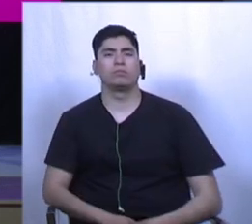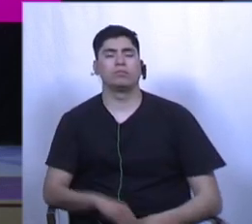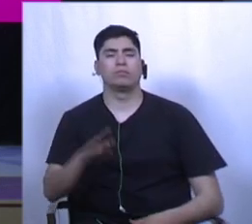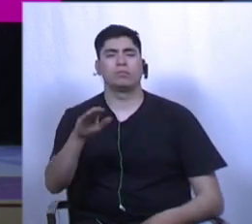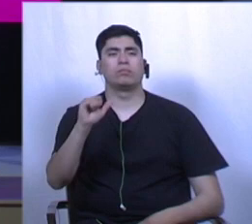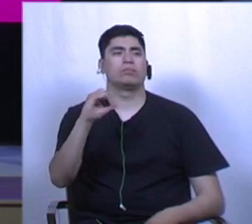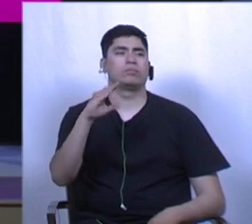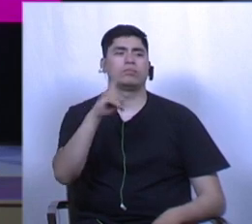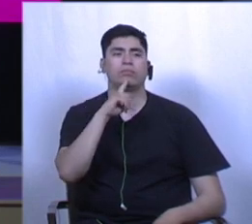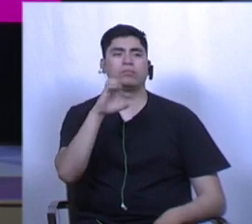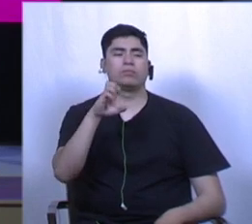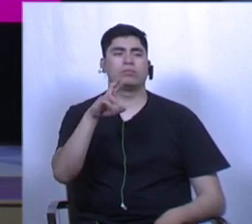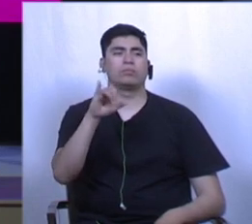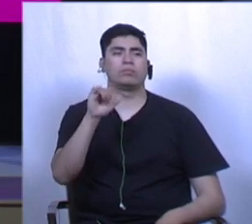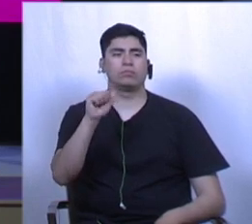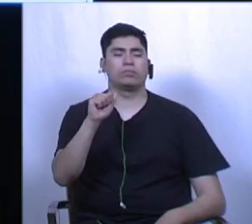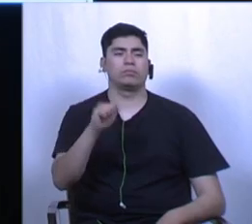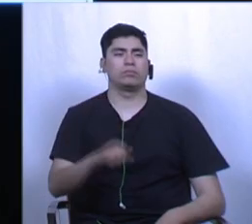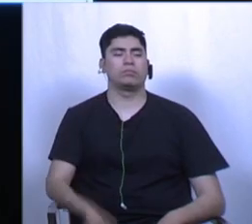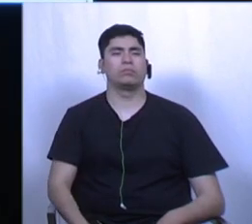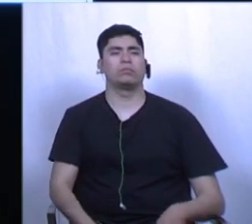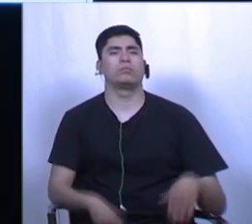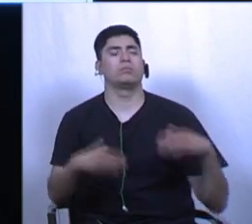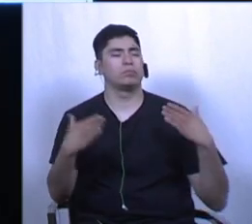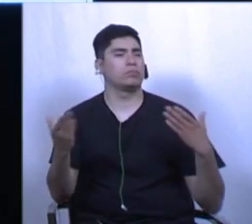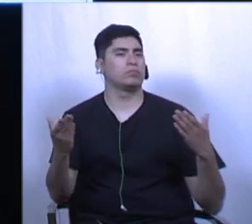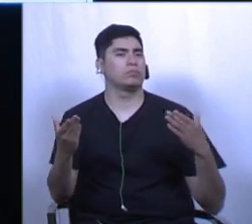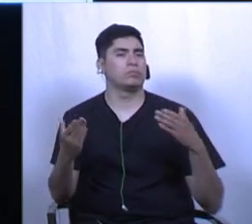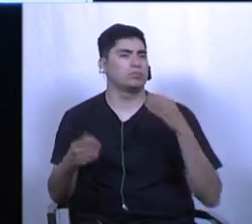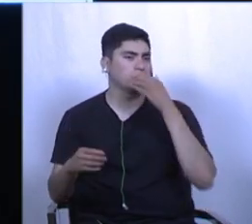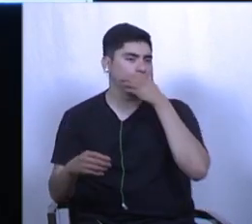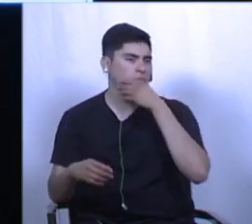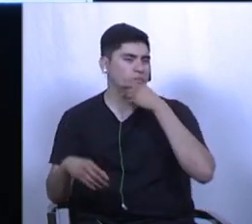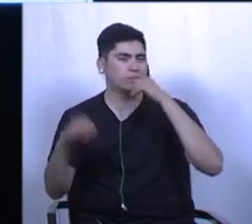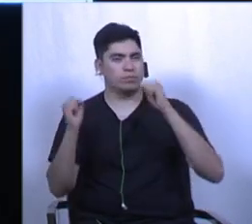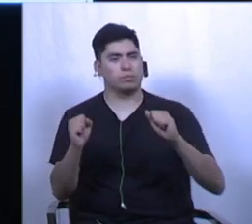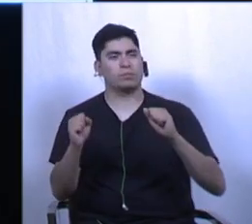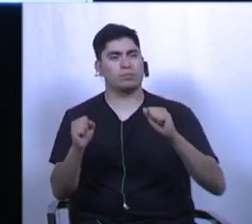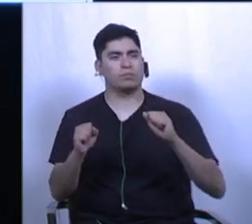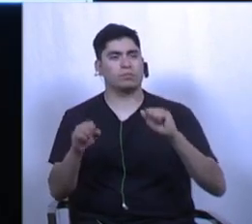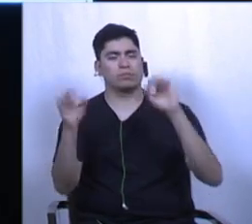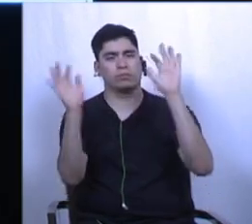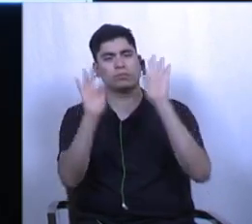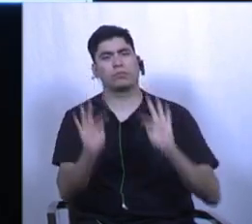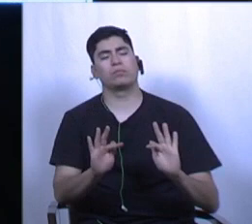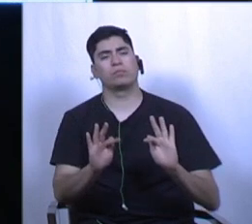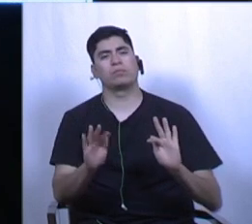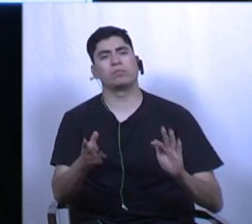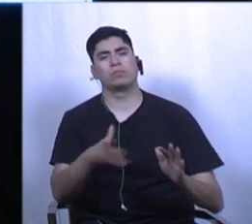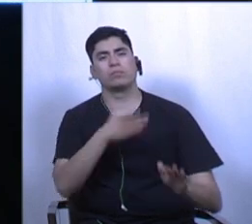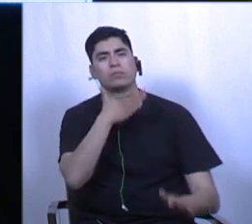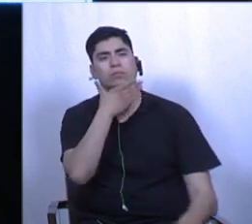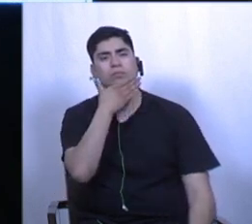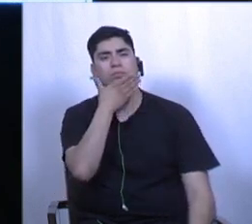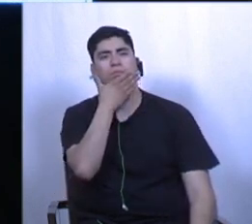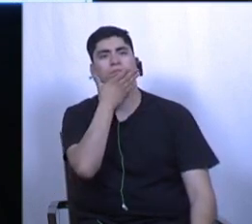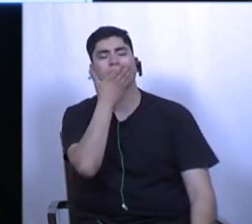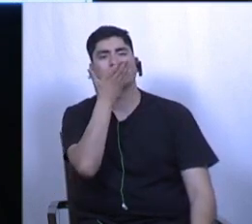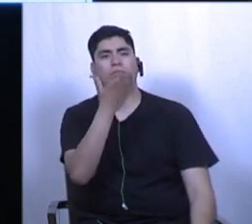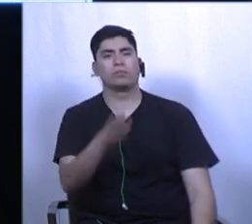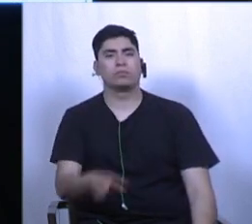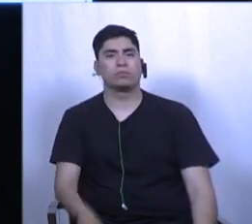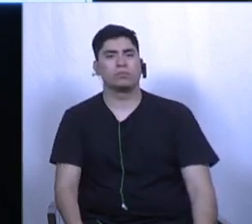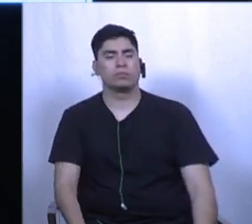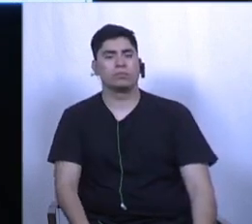al aire, y son estas las capaces de formar partículas de hielo y pueden contribuir a hacer